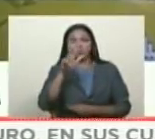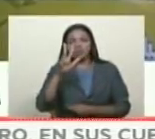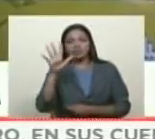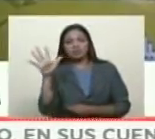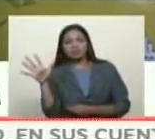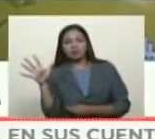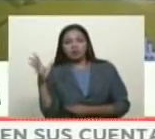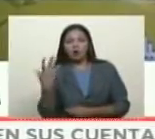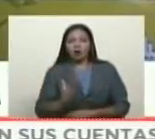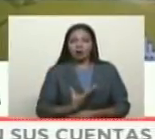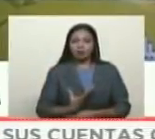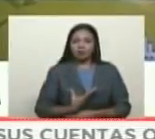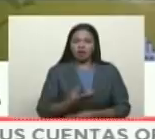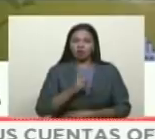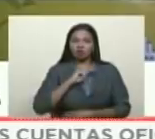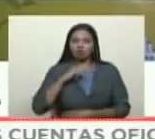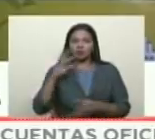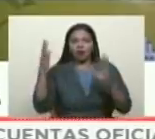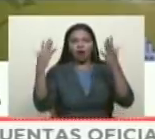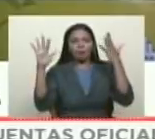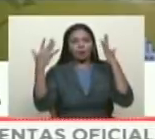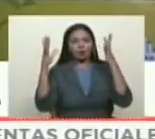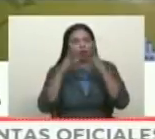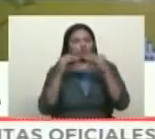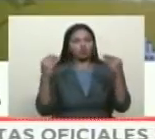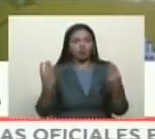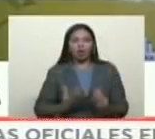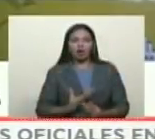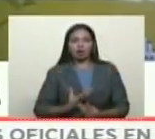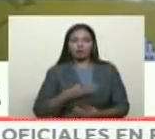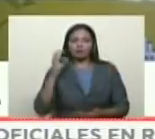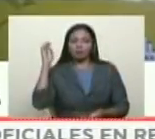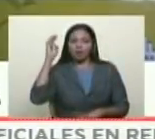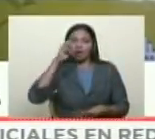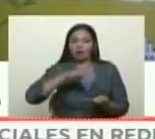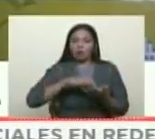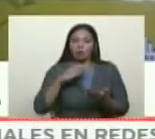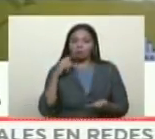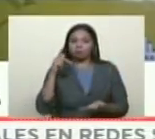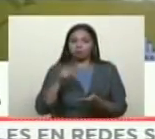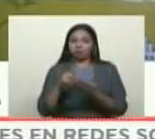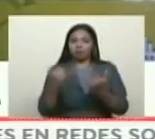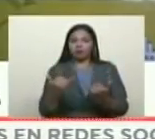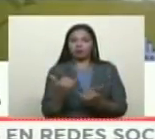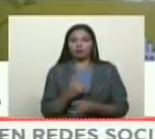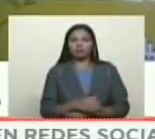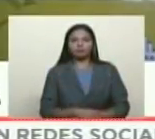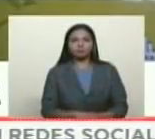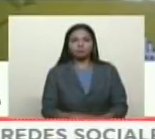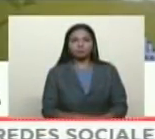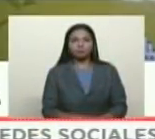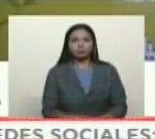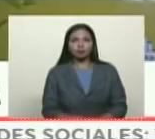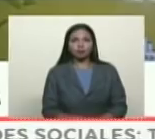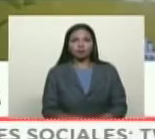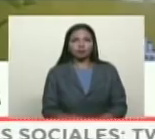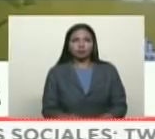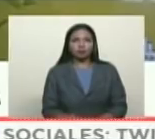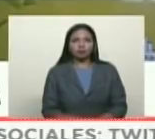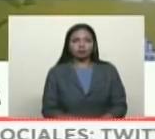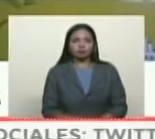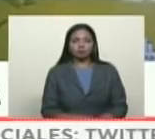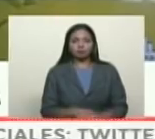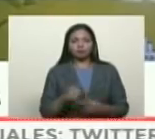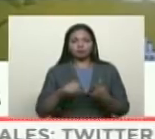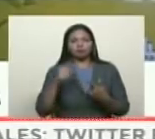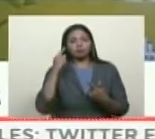335 alcaldías. Vamos a darle un aplauso a los alcaldes del estado de Aragua que están aquí presentes. A Joana